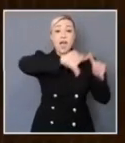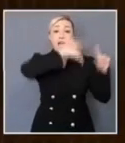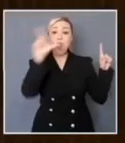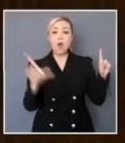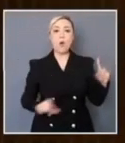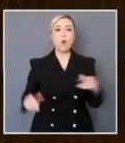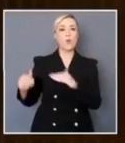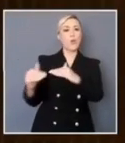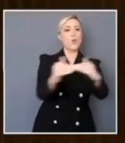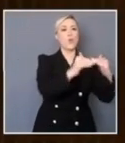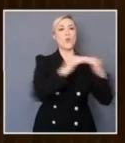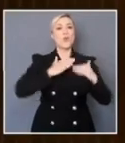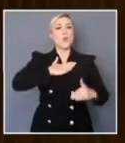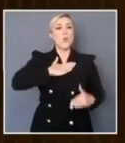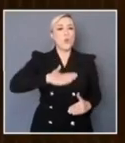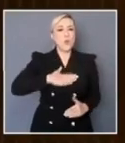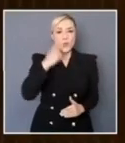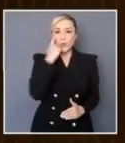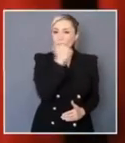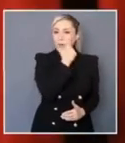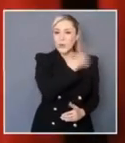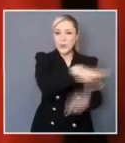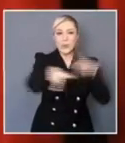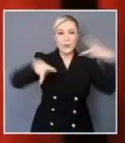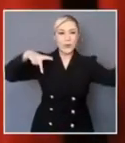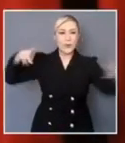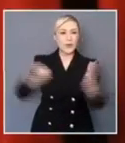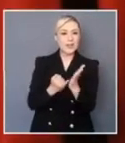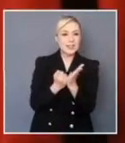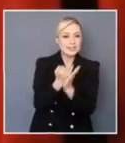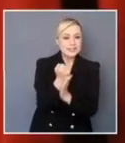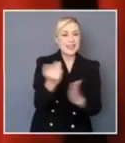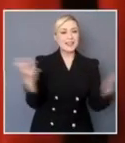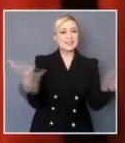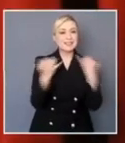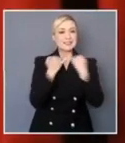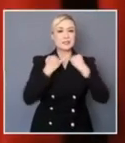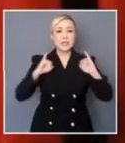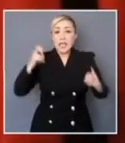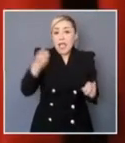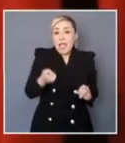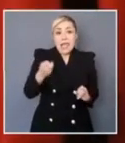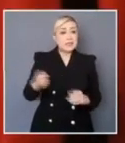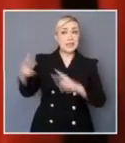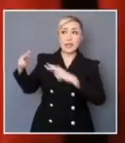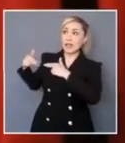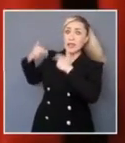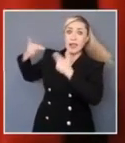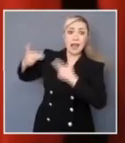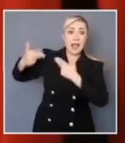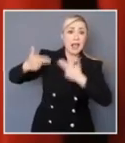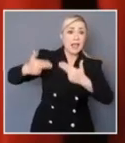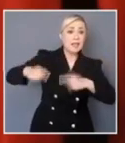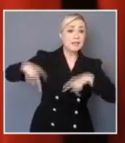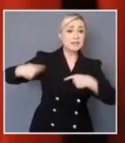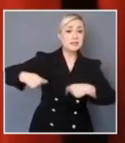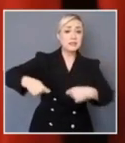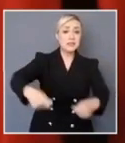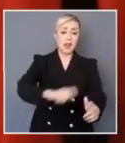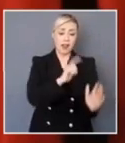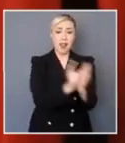el legado que nos transmite nuestra ley fundamental. Tenemos